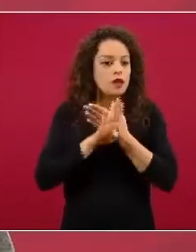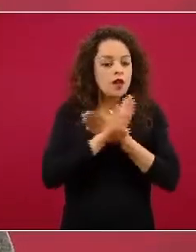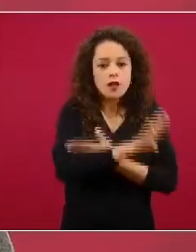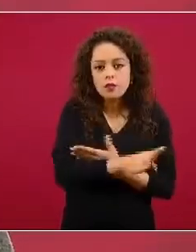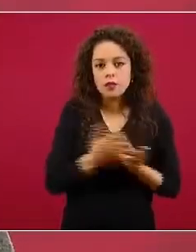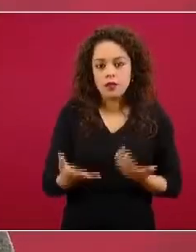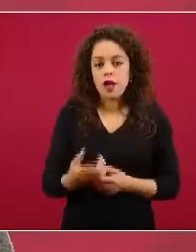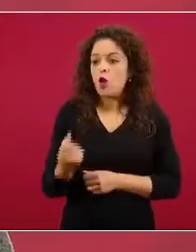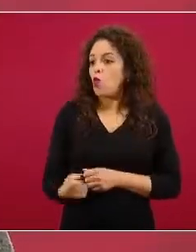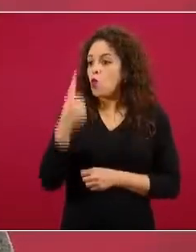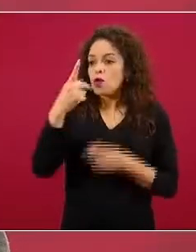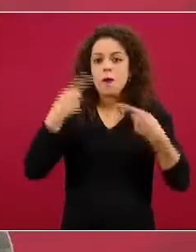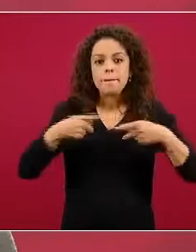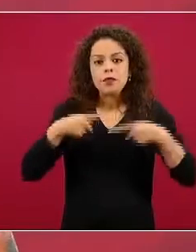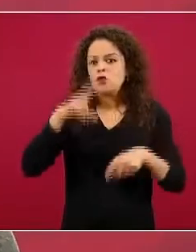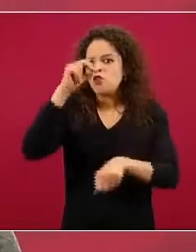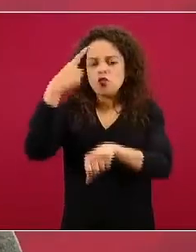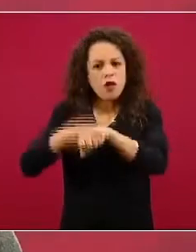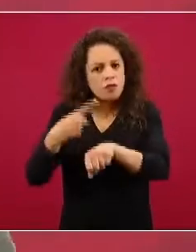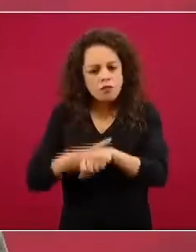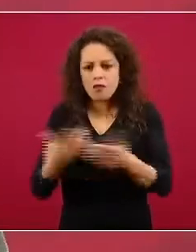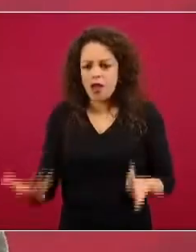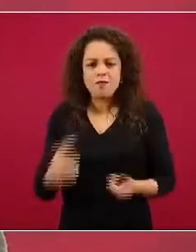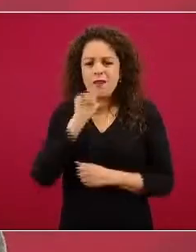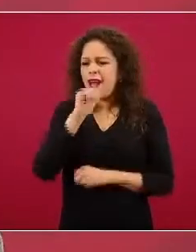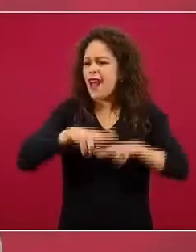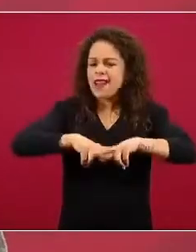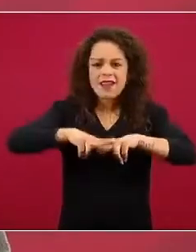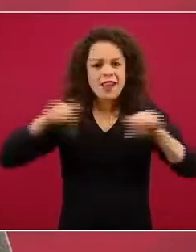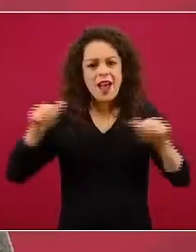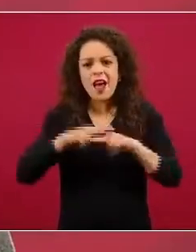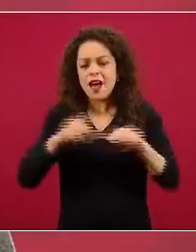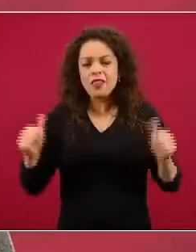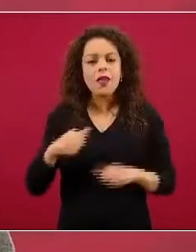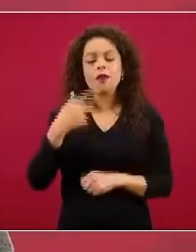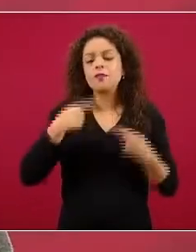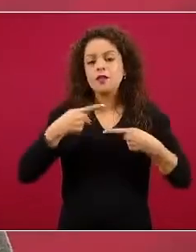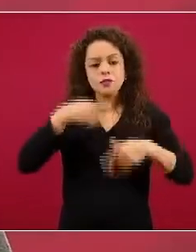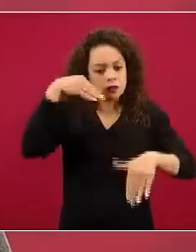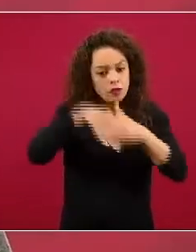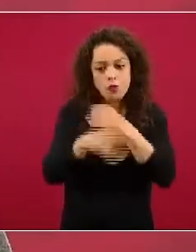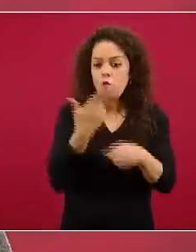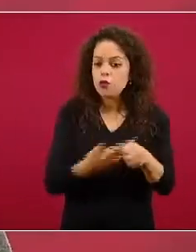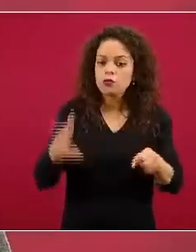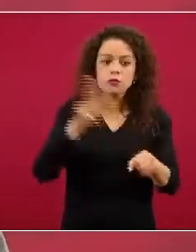persona hospitalizada, y que definitivamente no hubiera una sola persona que pierda la vida.